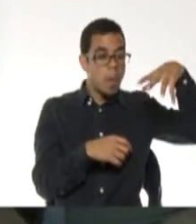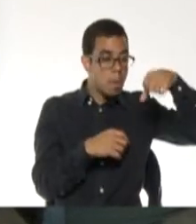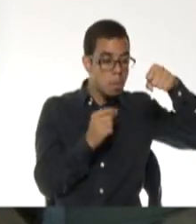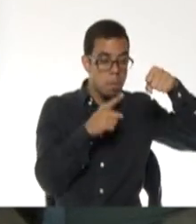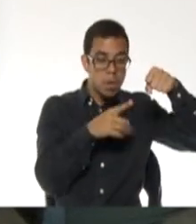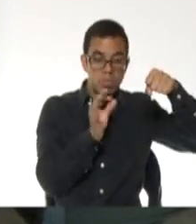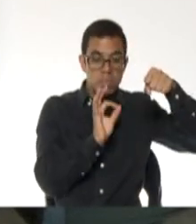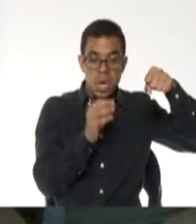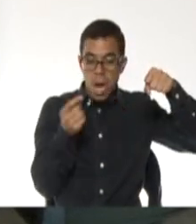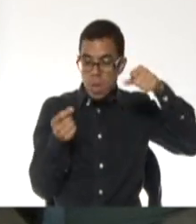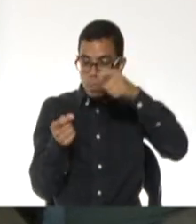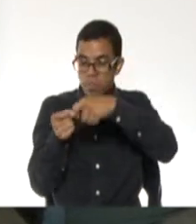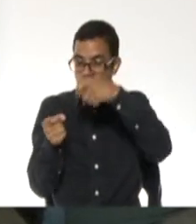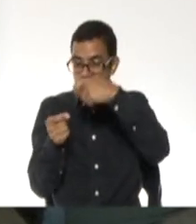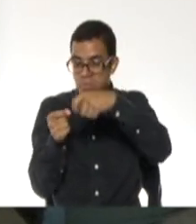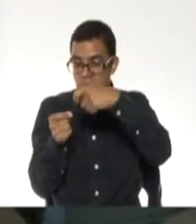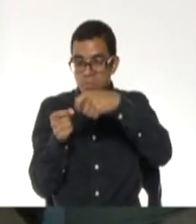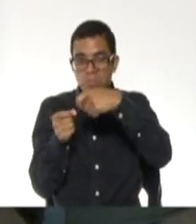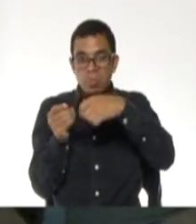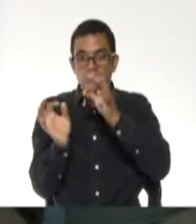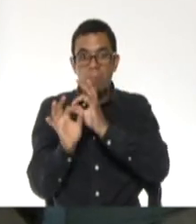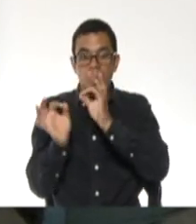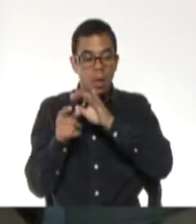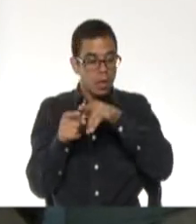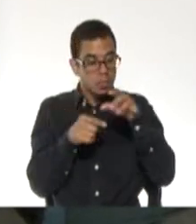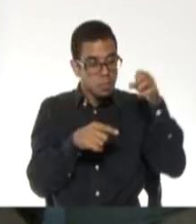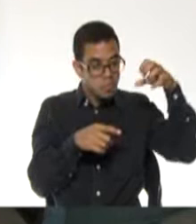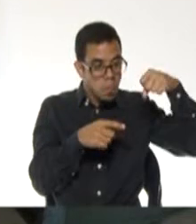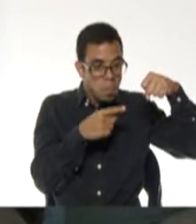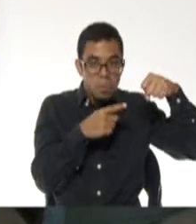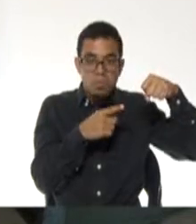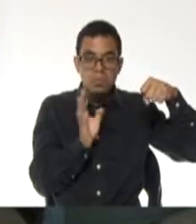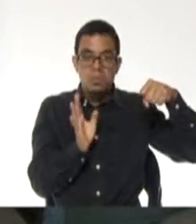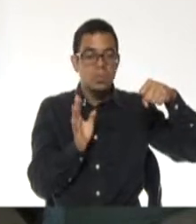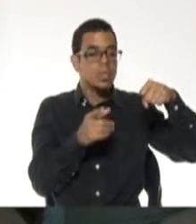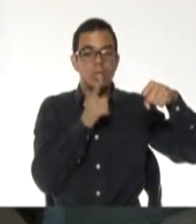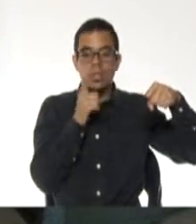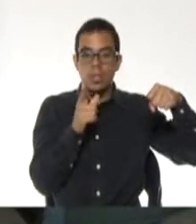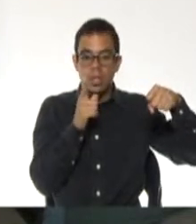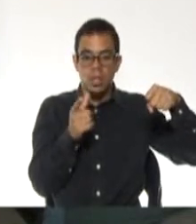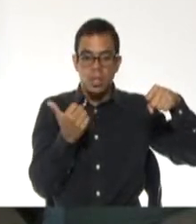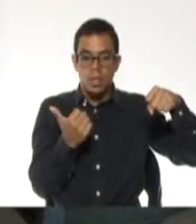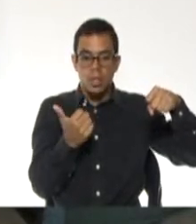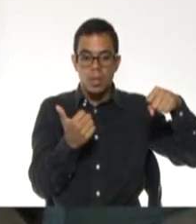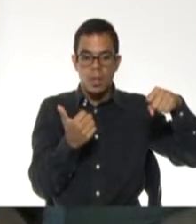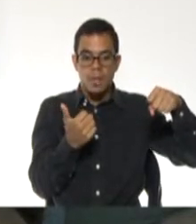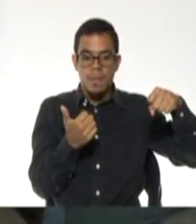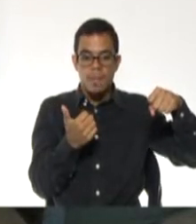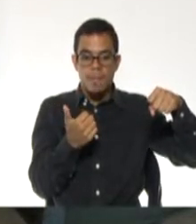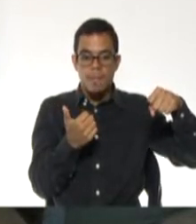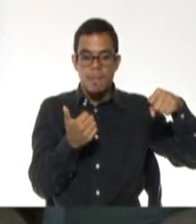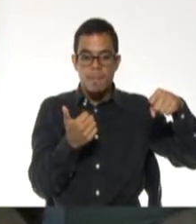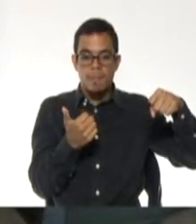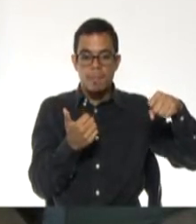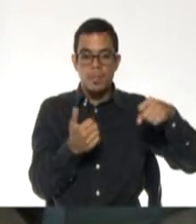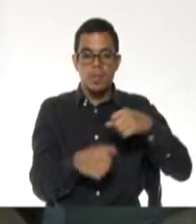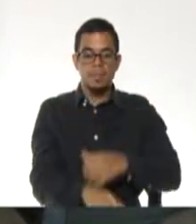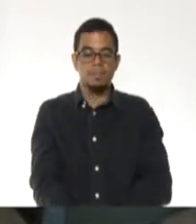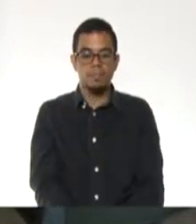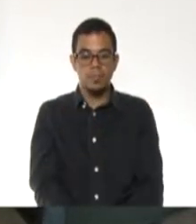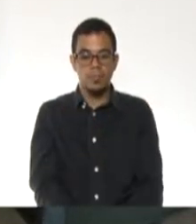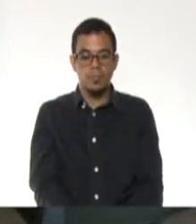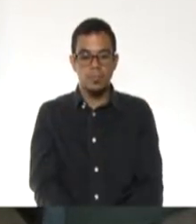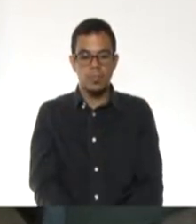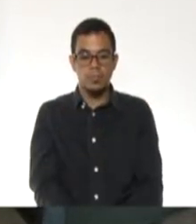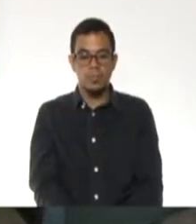ahí está haciendo contacto, vamos aquí, se fundió el bombillo. Ahora sí,